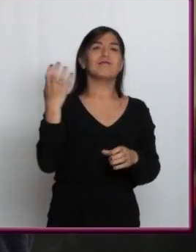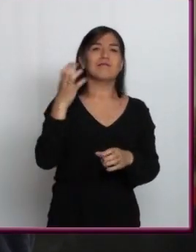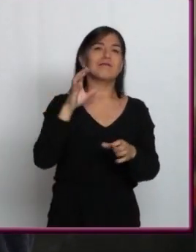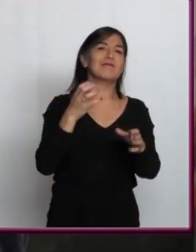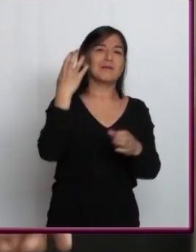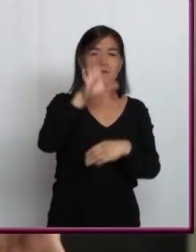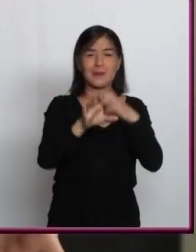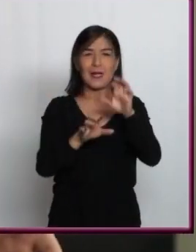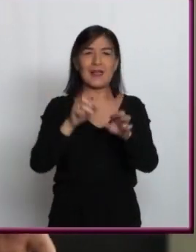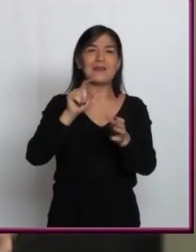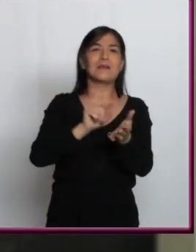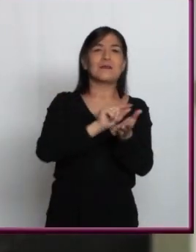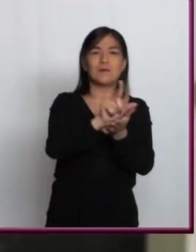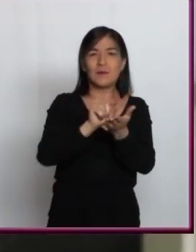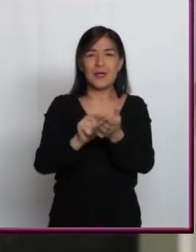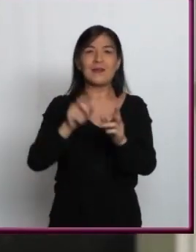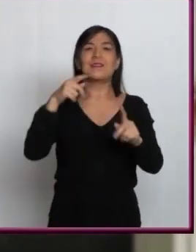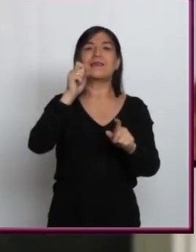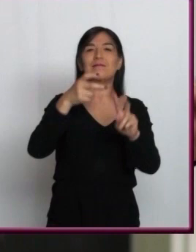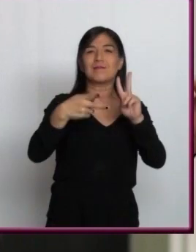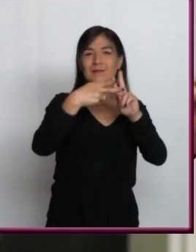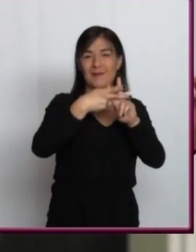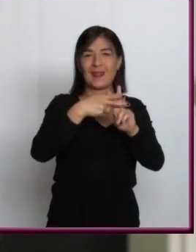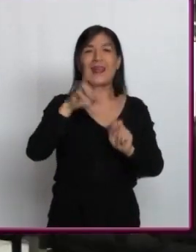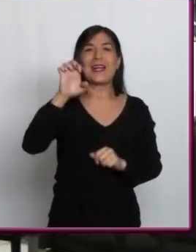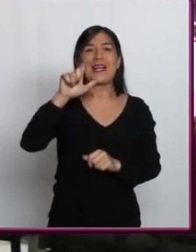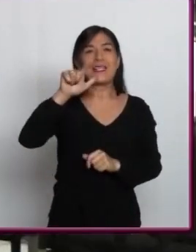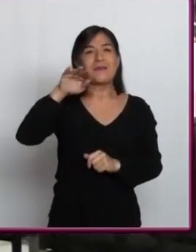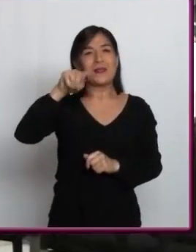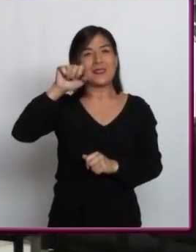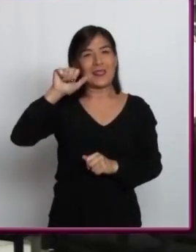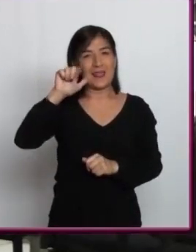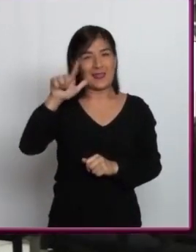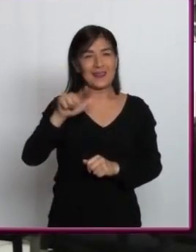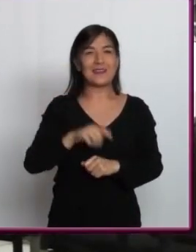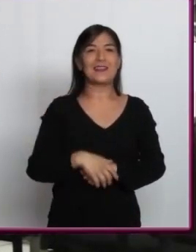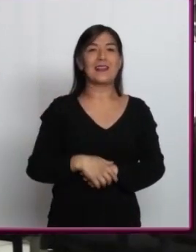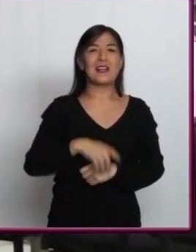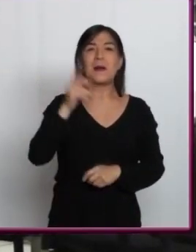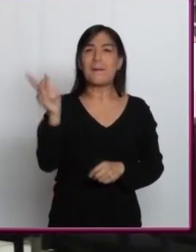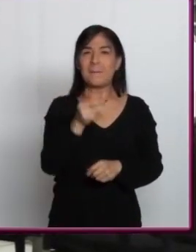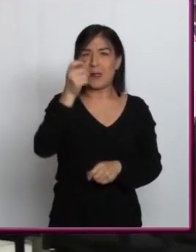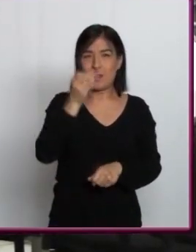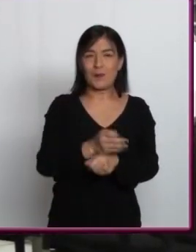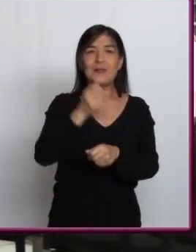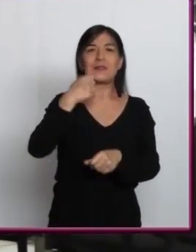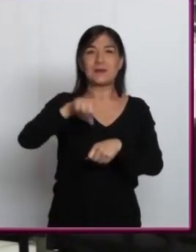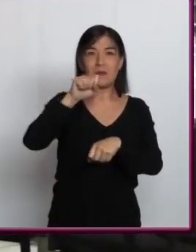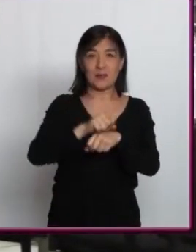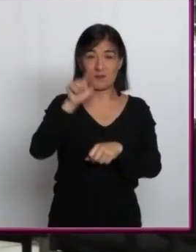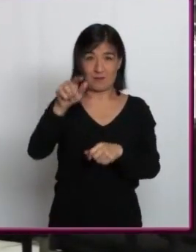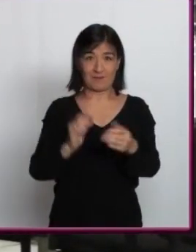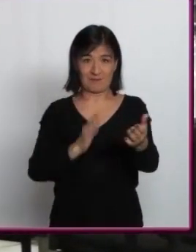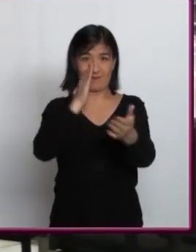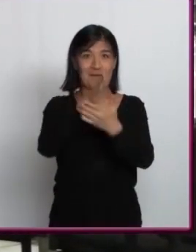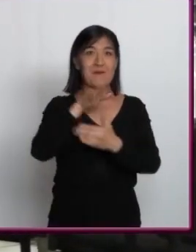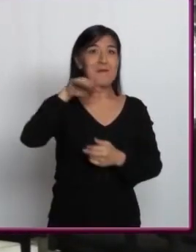redes sociales utilizando el hashtag Elemental. La pregunta de esta semana es, ¿irías a